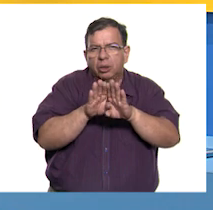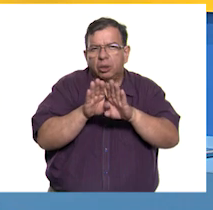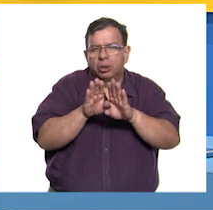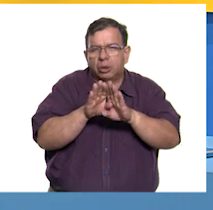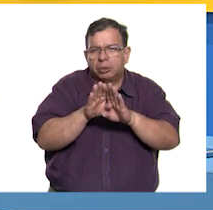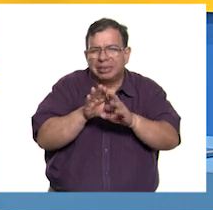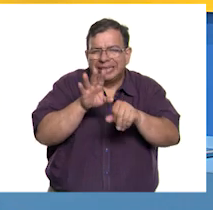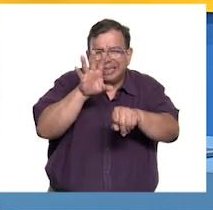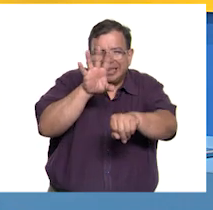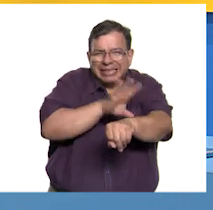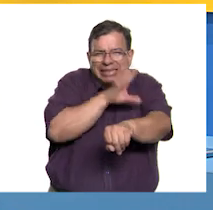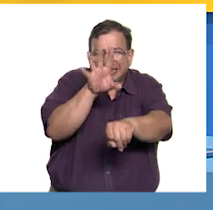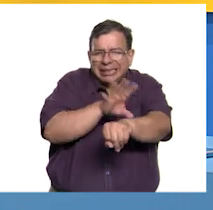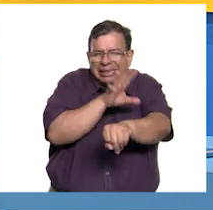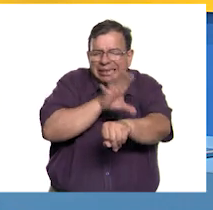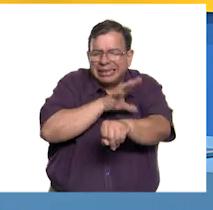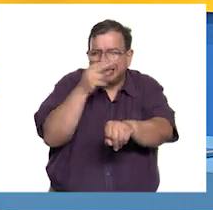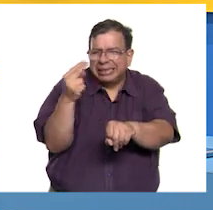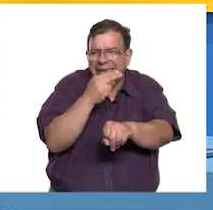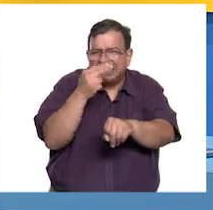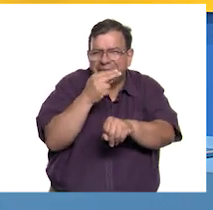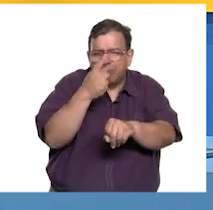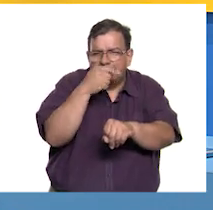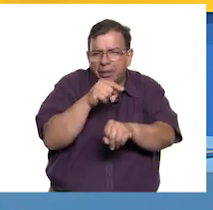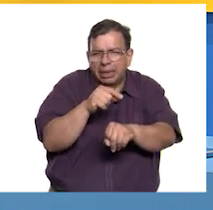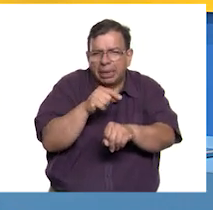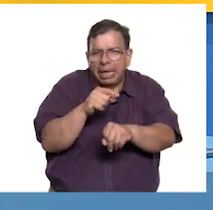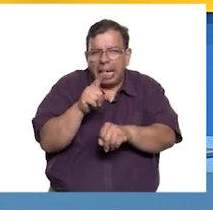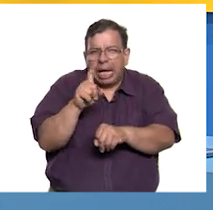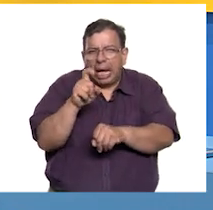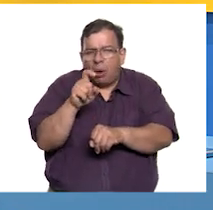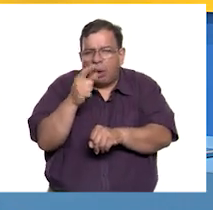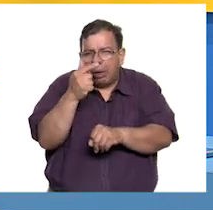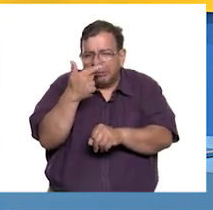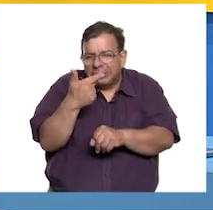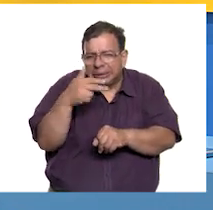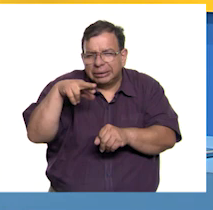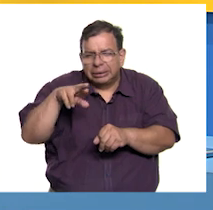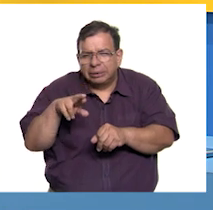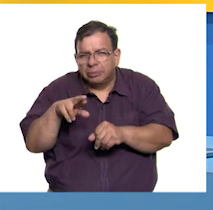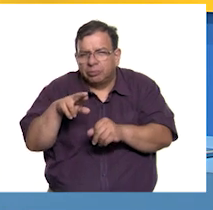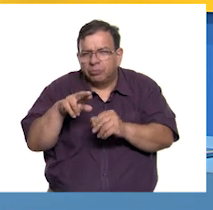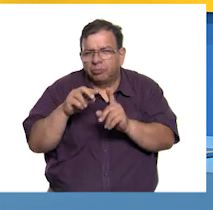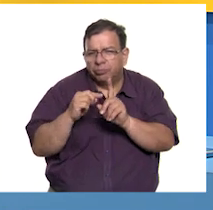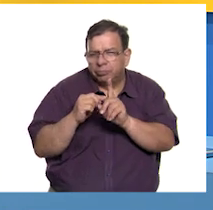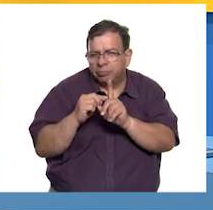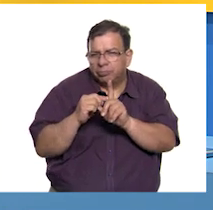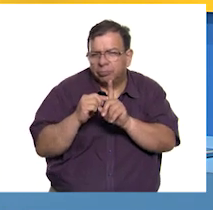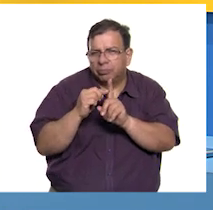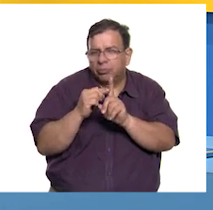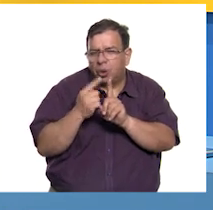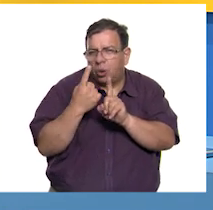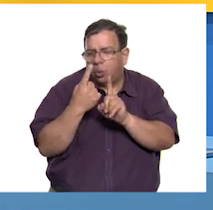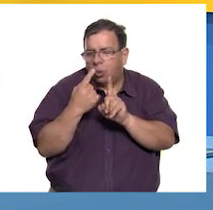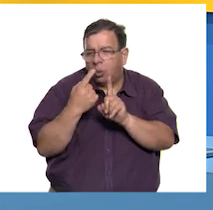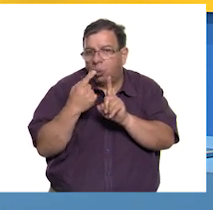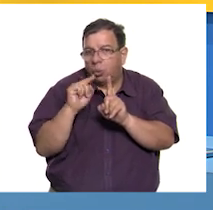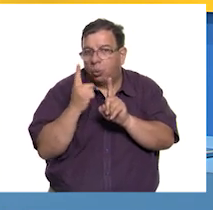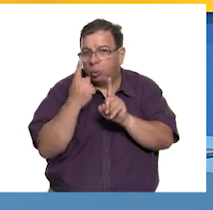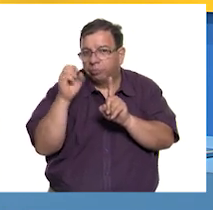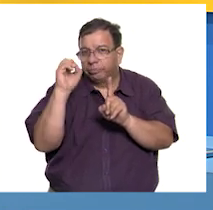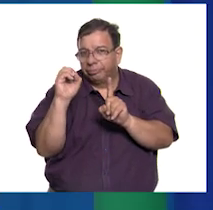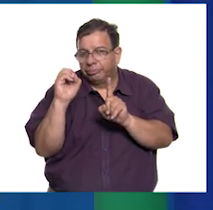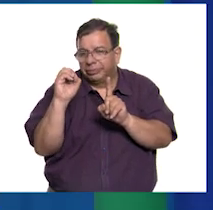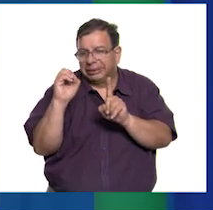de energía necesaria para que 1 gramo de agua eleve su temperatura a 1 grado